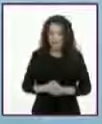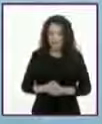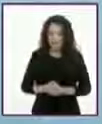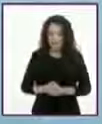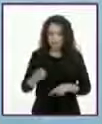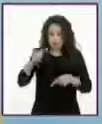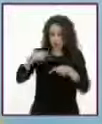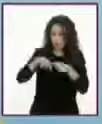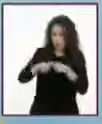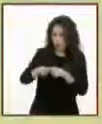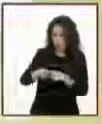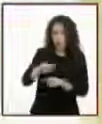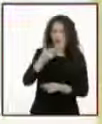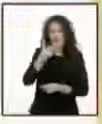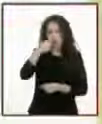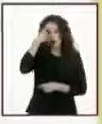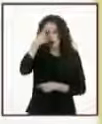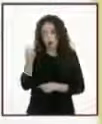iniciar un nuevo tema.